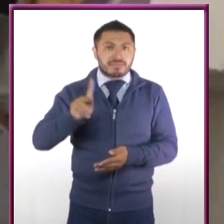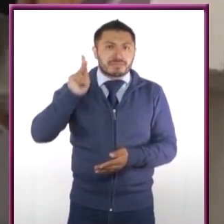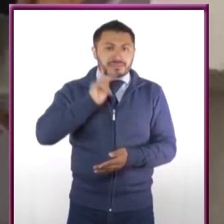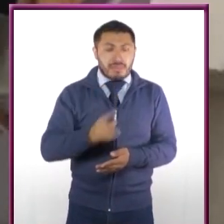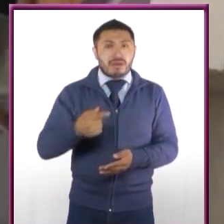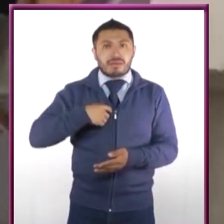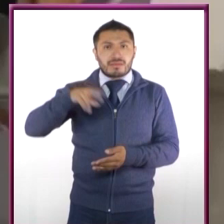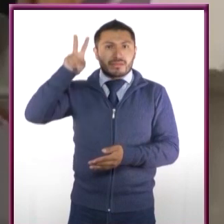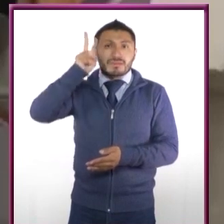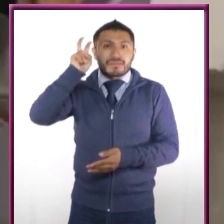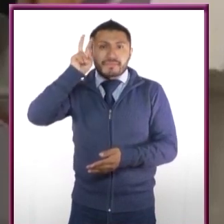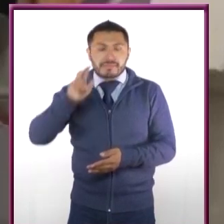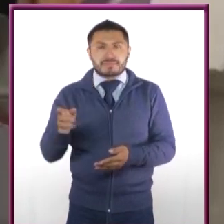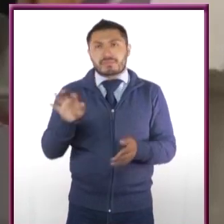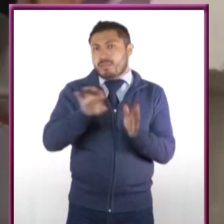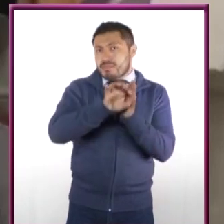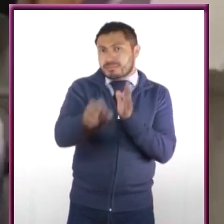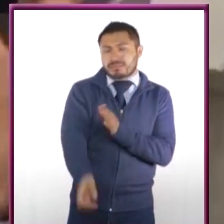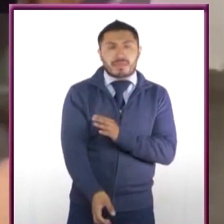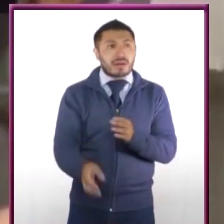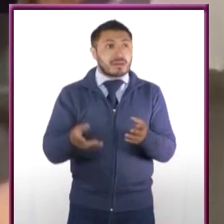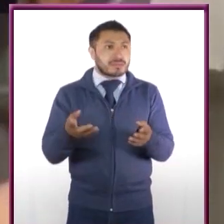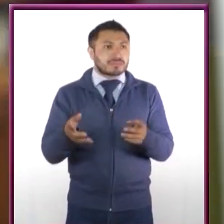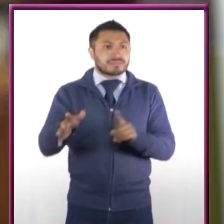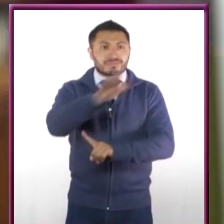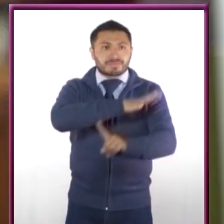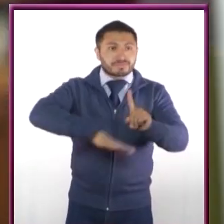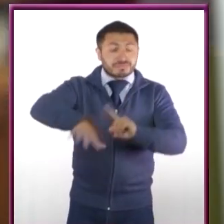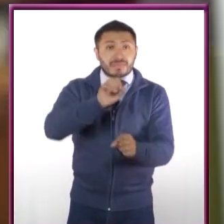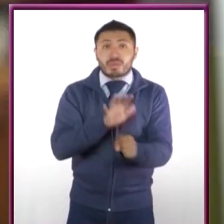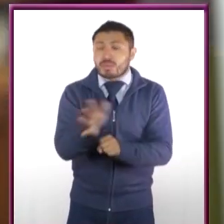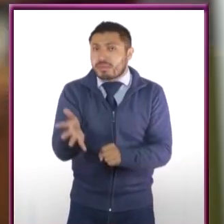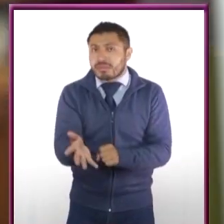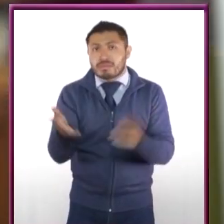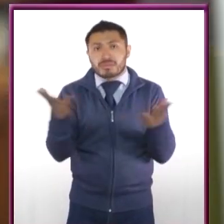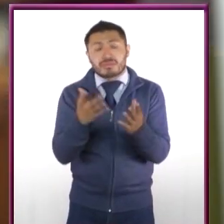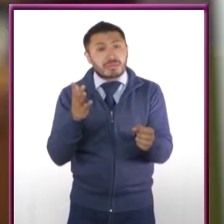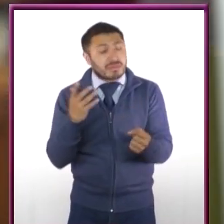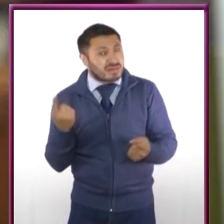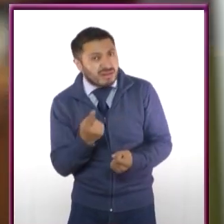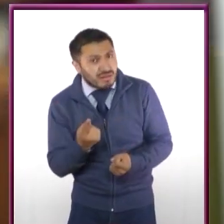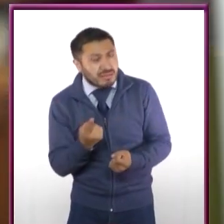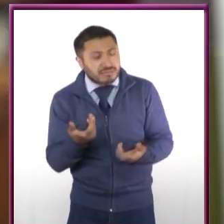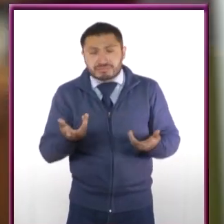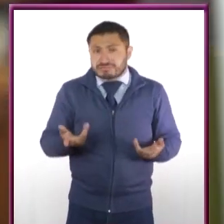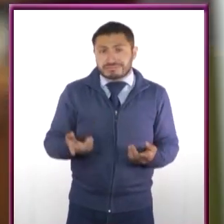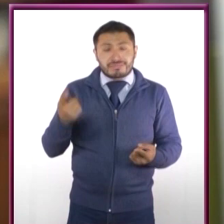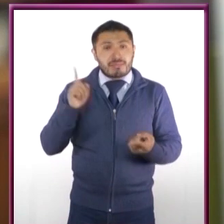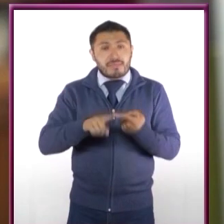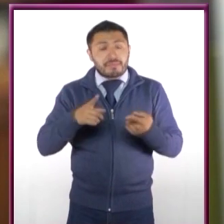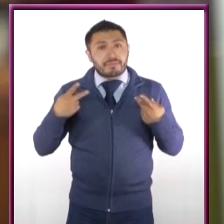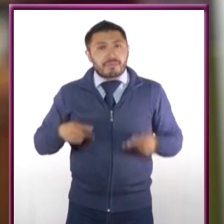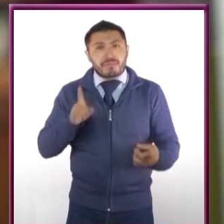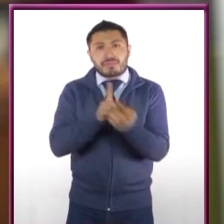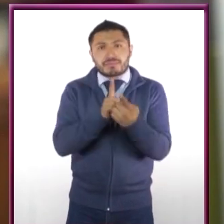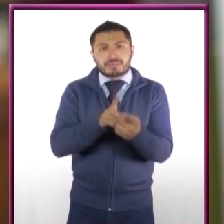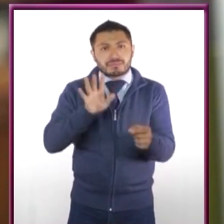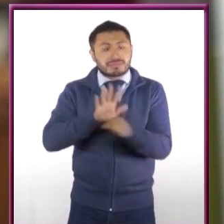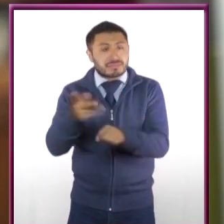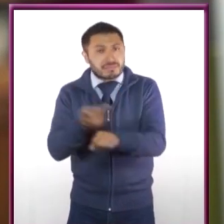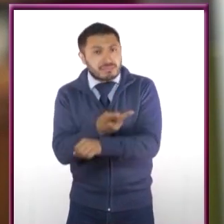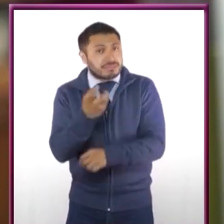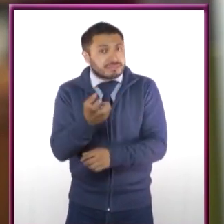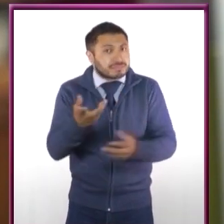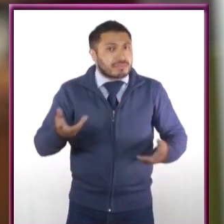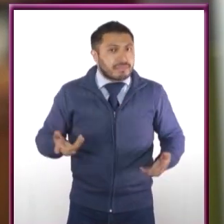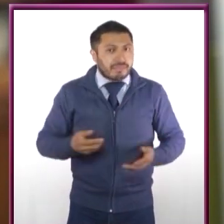ok, envidia, después poner, ¿en qué situación la sentiste? ¿Qué estabas haciendo? ¿Cuál fue el contexto? ¿Con quién estabas? ¿Qué estaba pasando